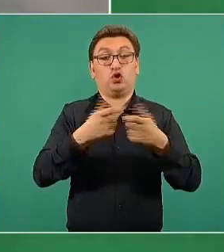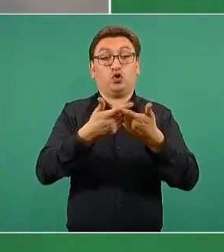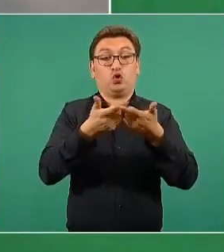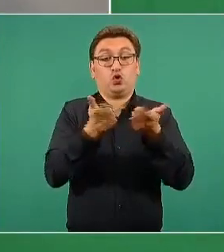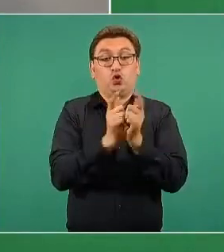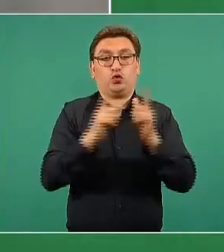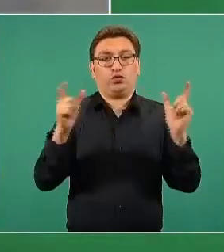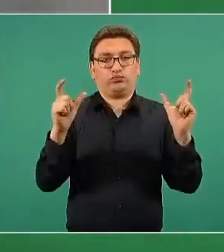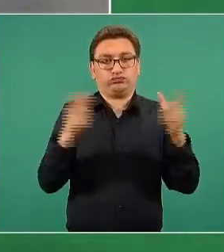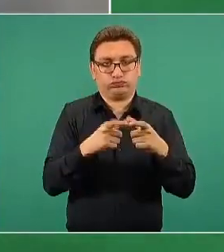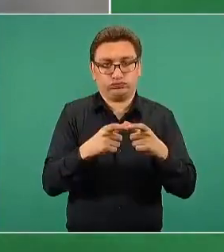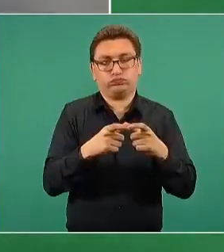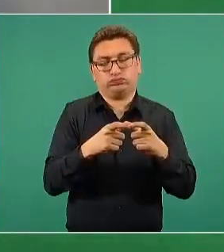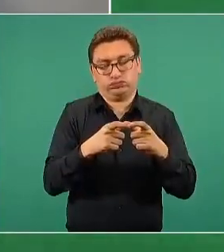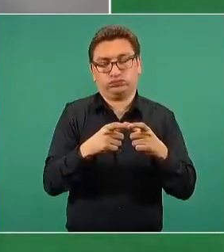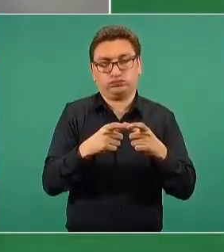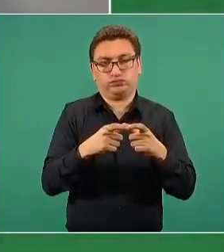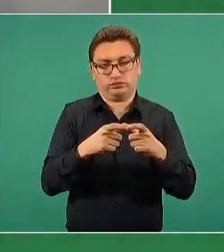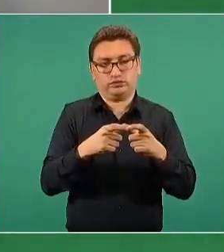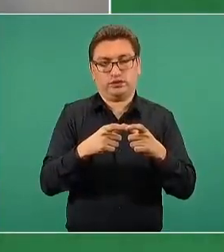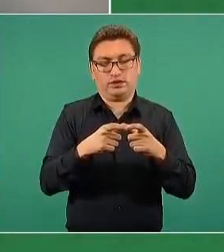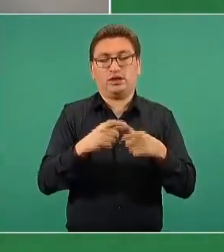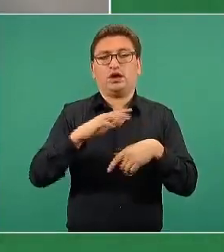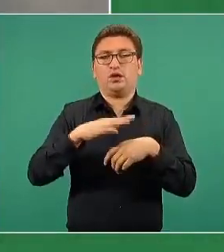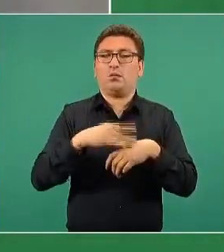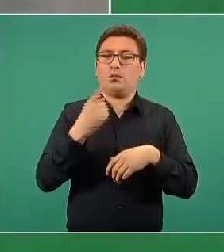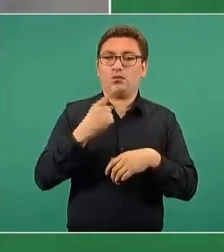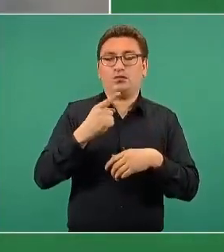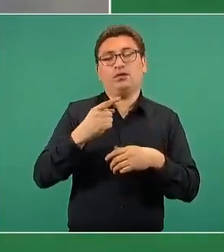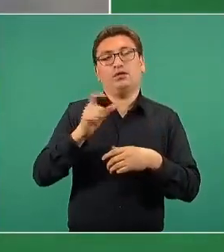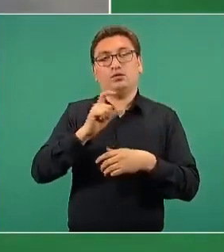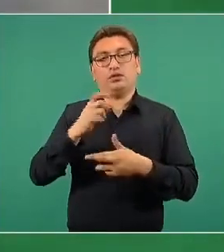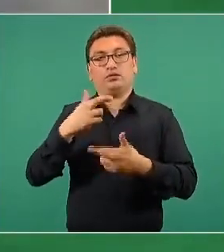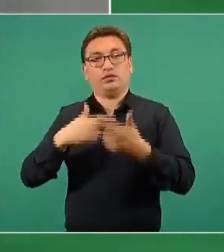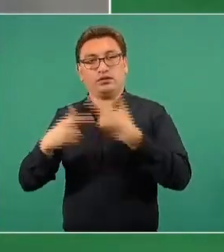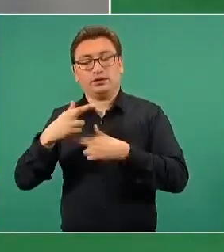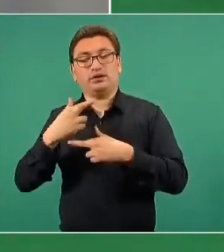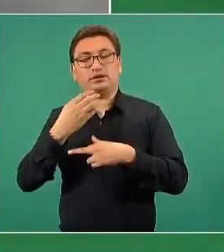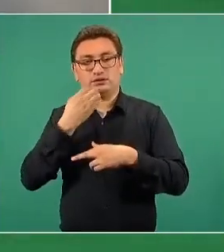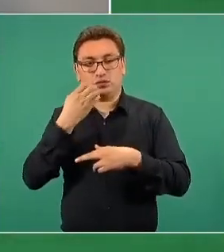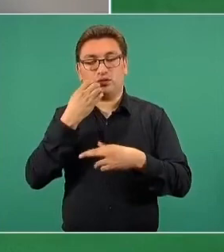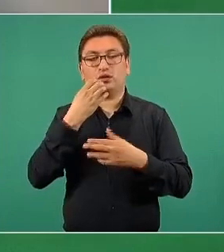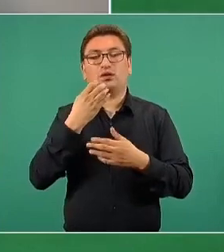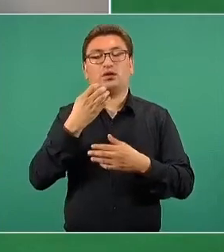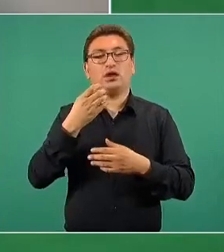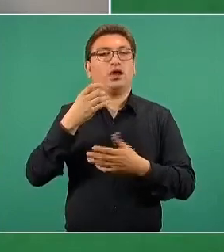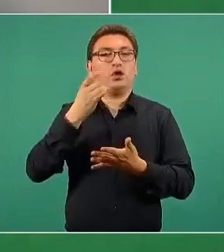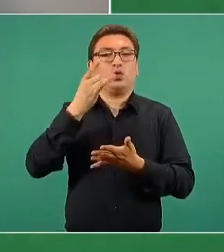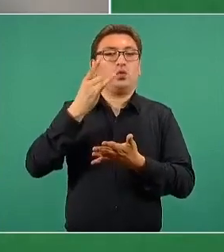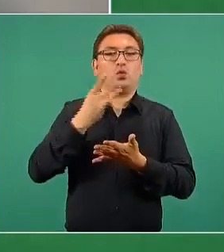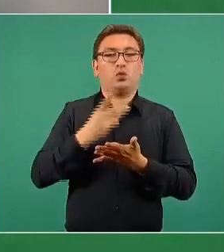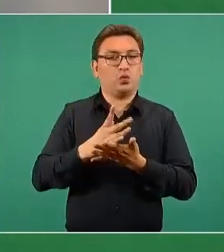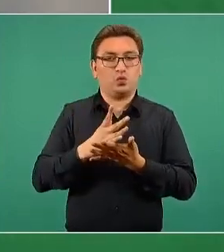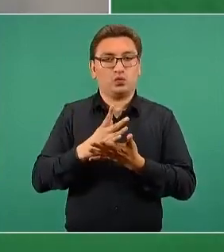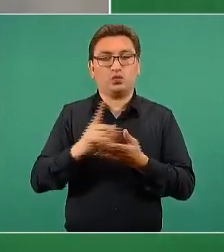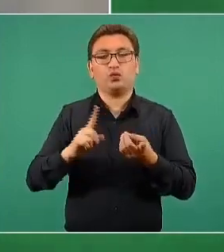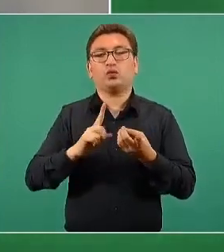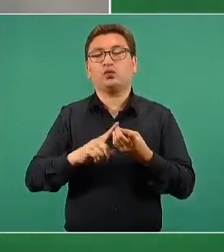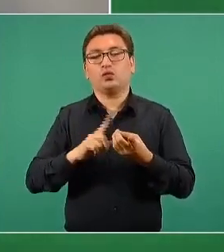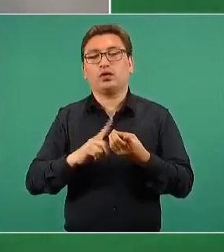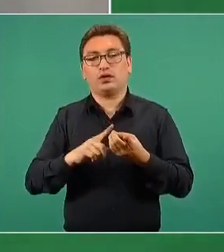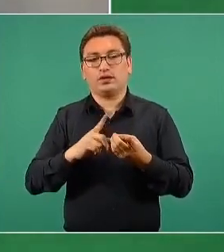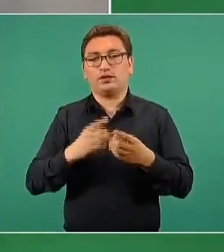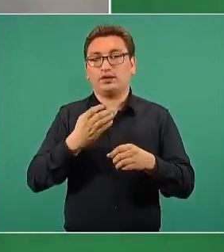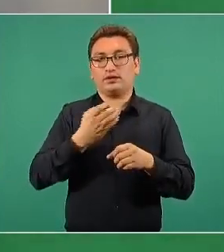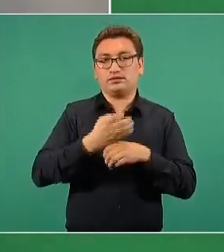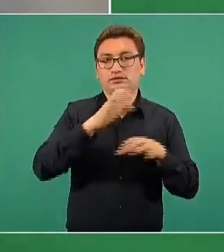los aforos, a pesar de que el regreso a clases se dará idealmente solo en las entidades